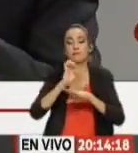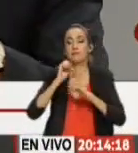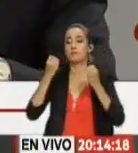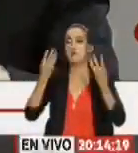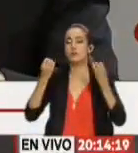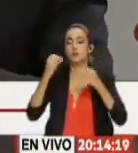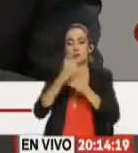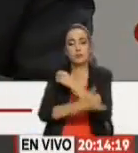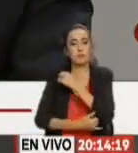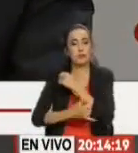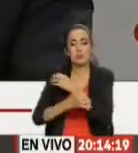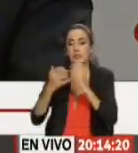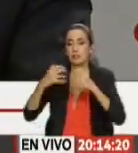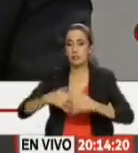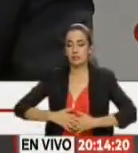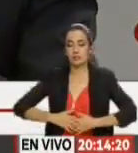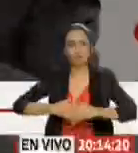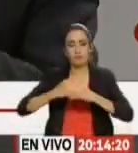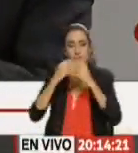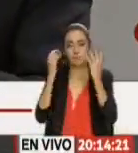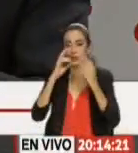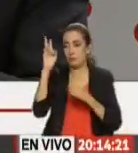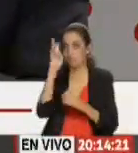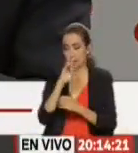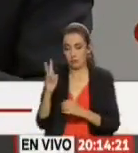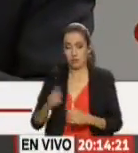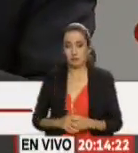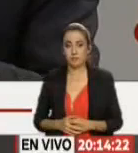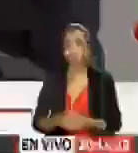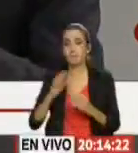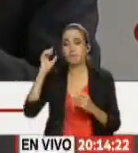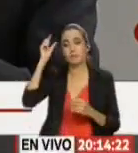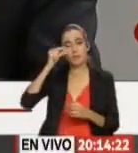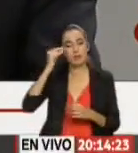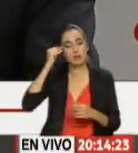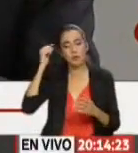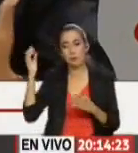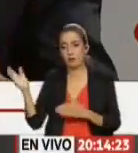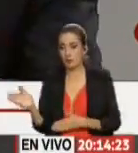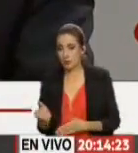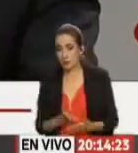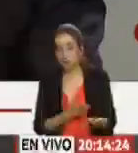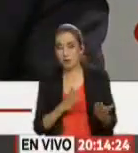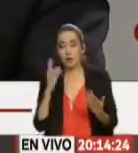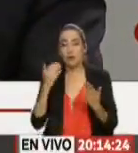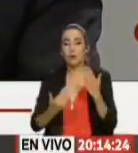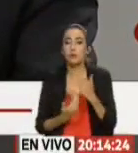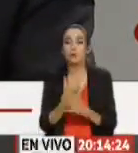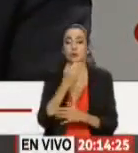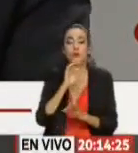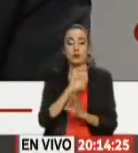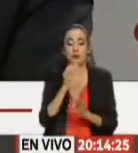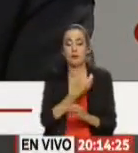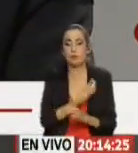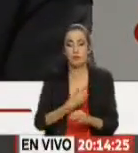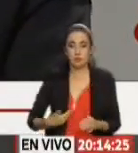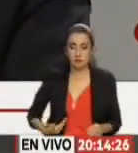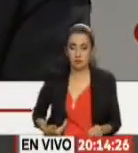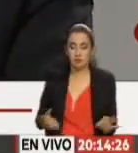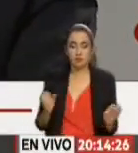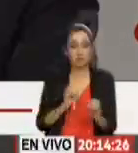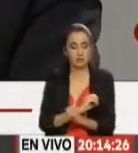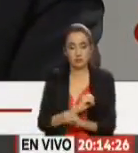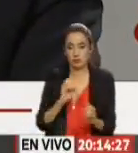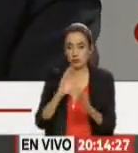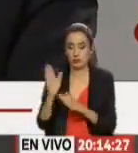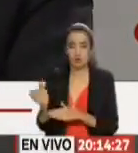para solventar la grave crisis que tiene Venezuela. El régimen de Nicolás Maduro no quiere nuevas elecciones presidenciales, que es un clamor de